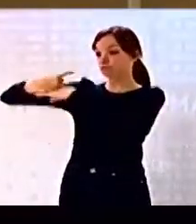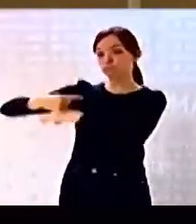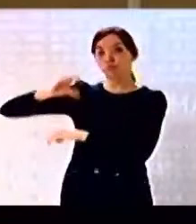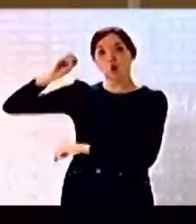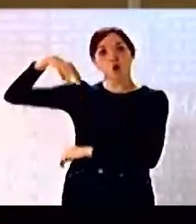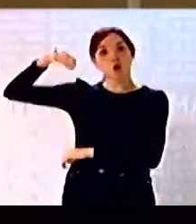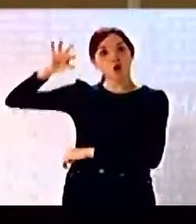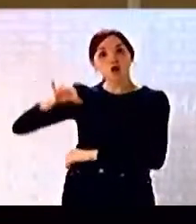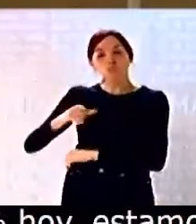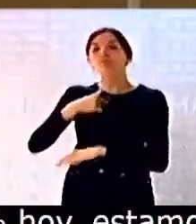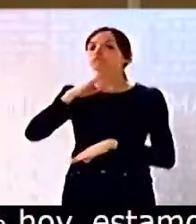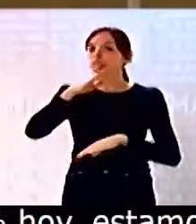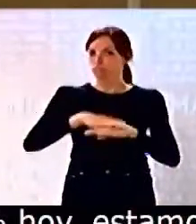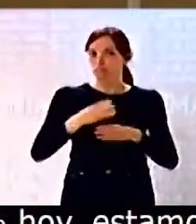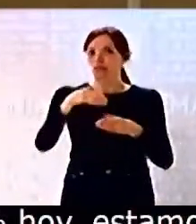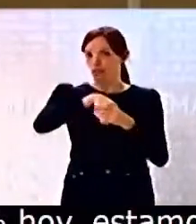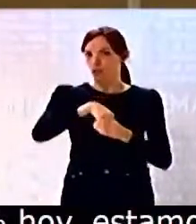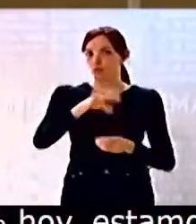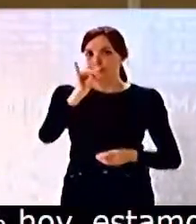Organización Mundial de la Salud